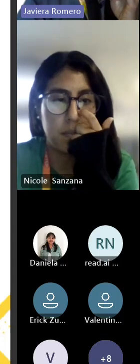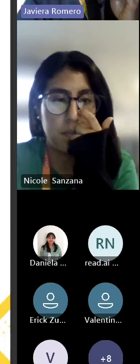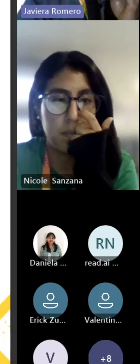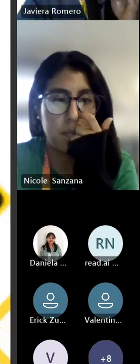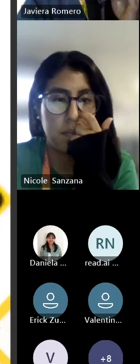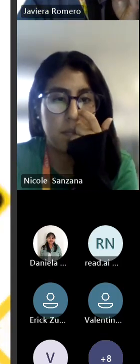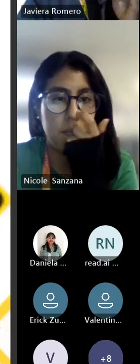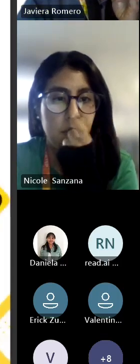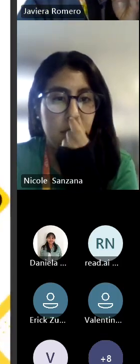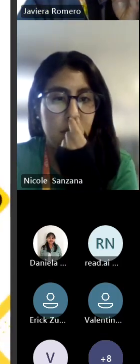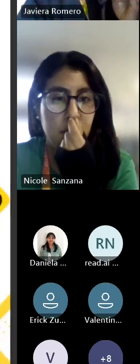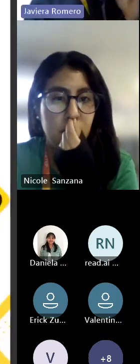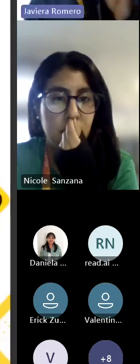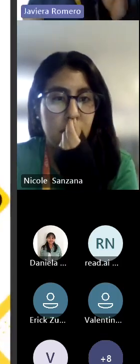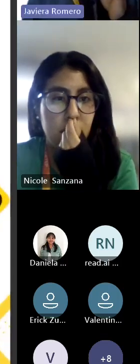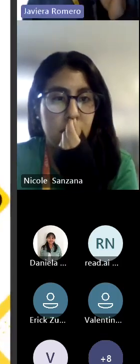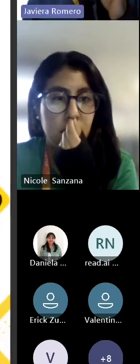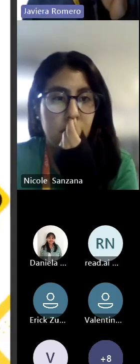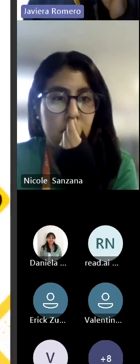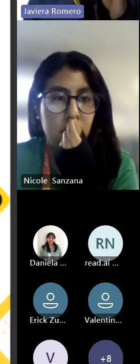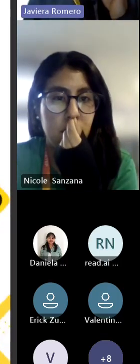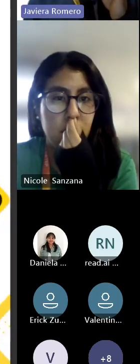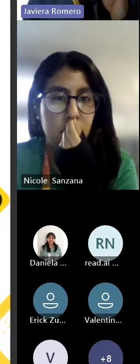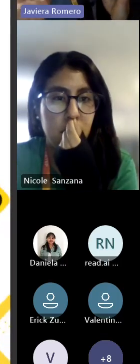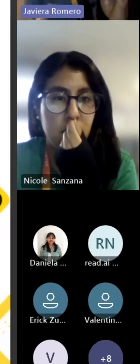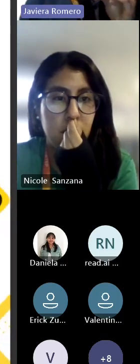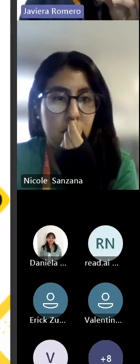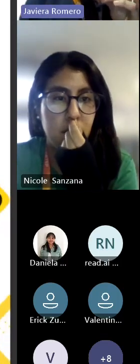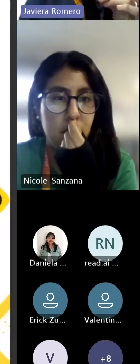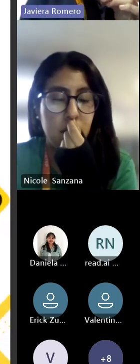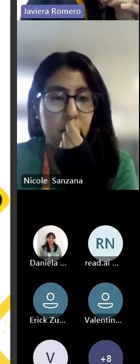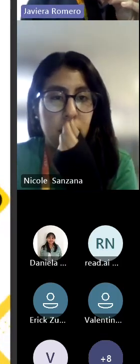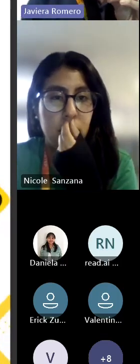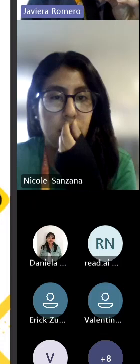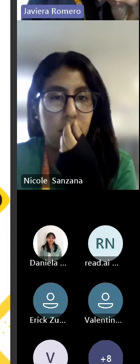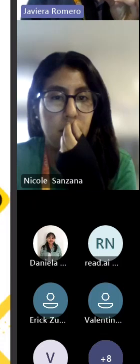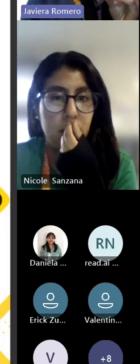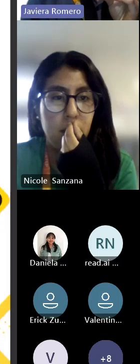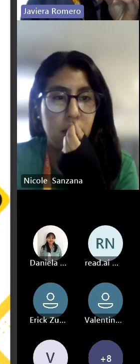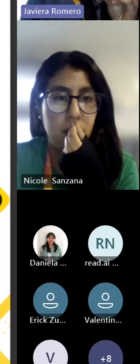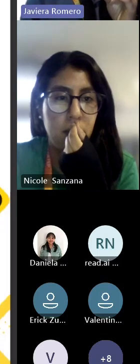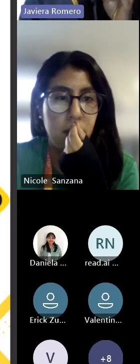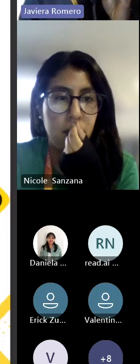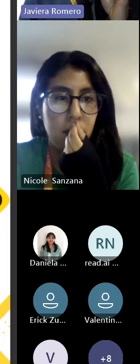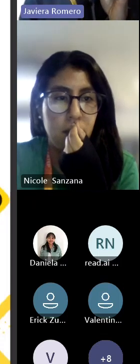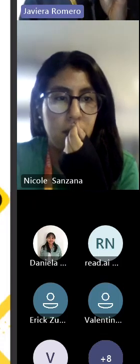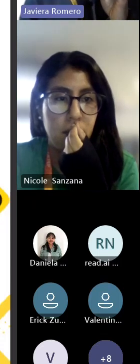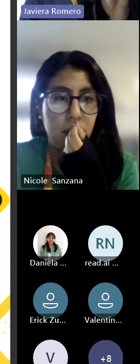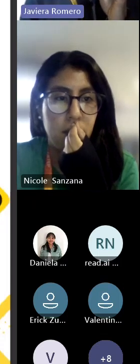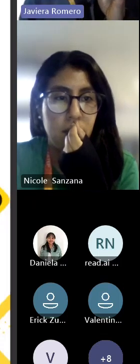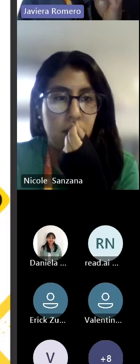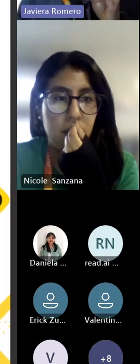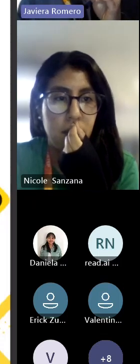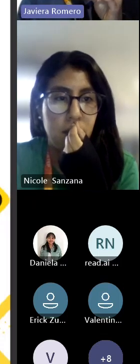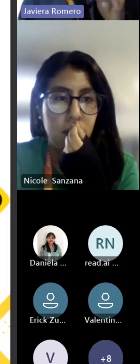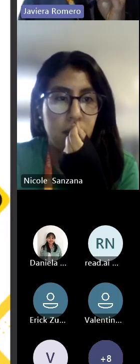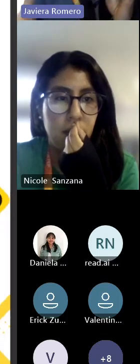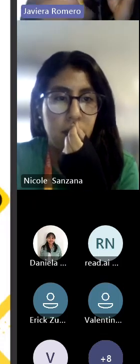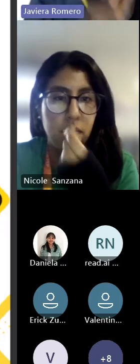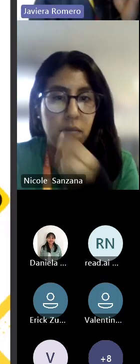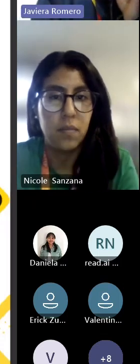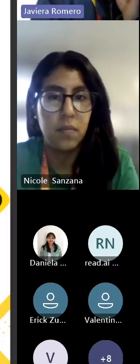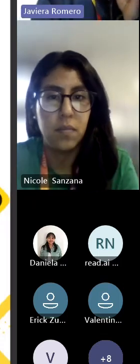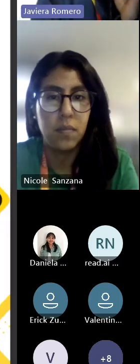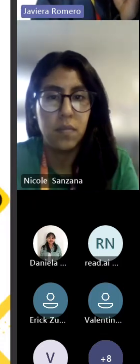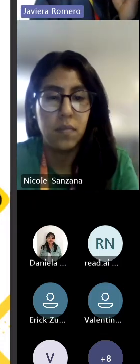bueno. Vamos a ver ahora también las señales indirectas, ¿cierto? Que es como cuando el semáforo está en color amarillo,